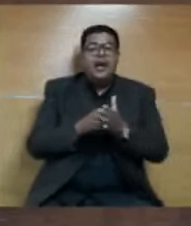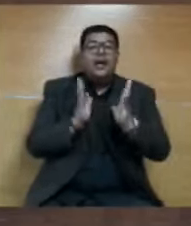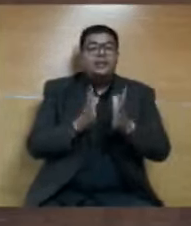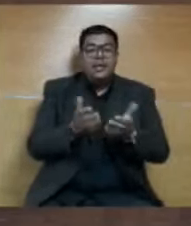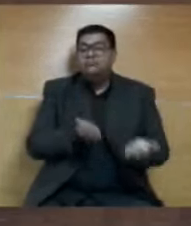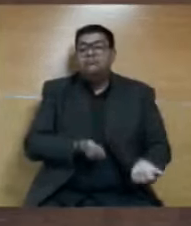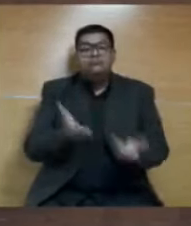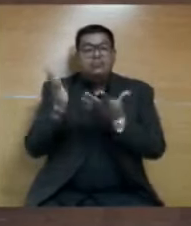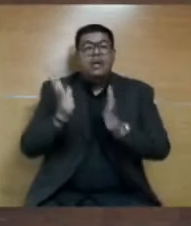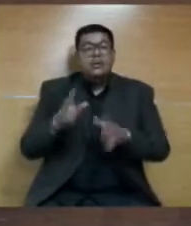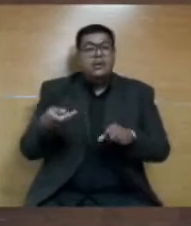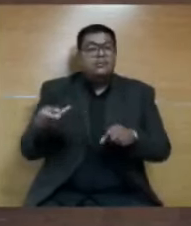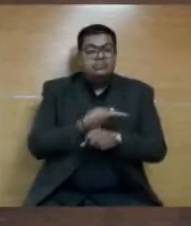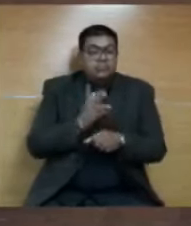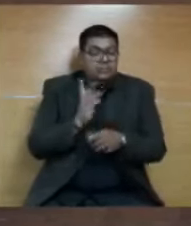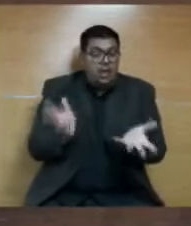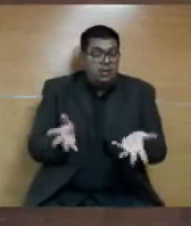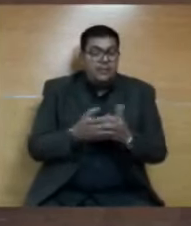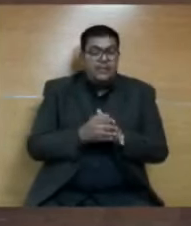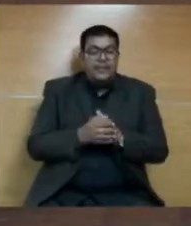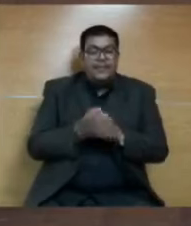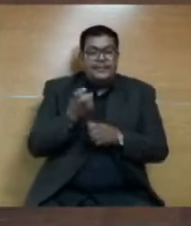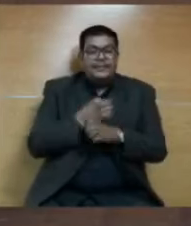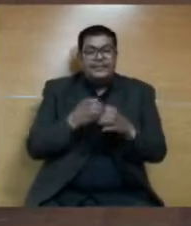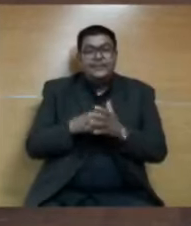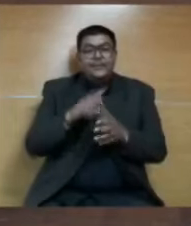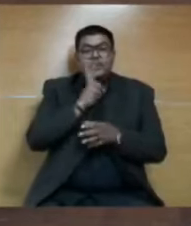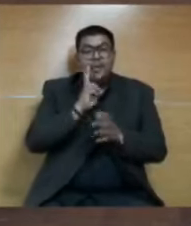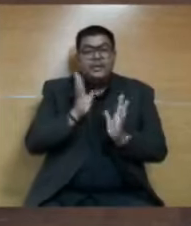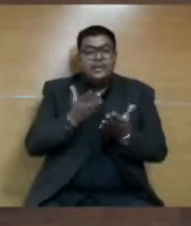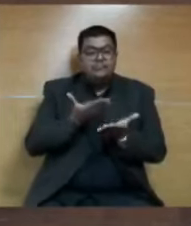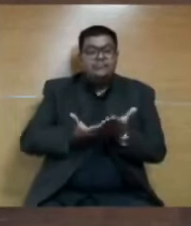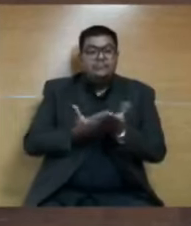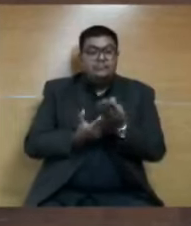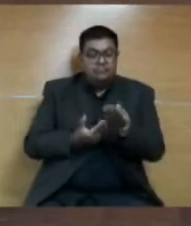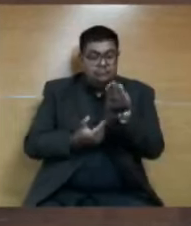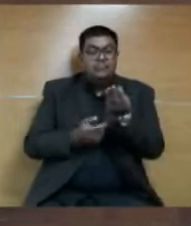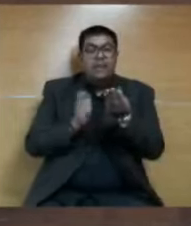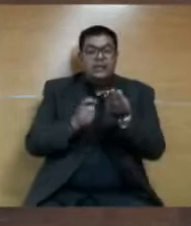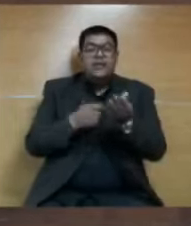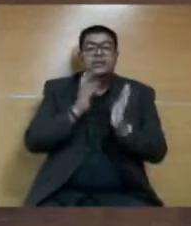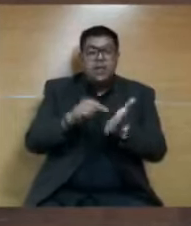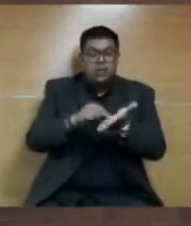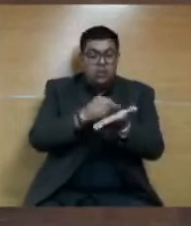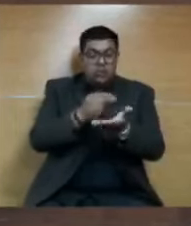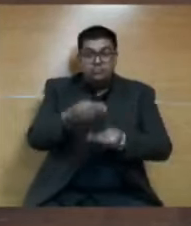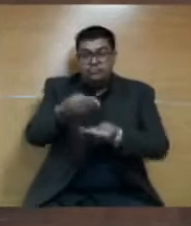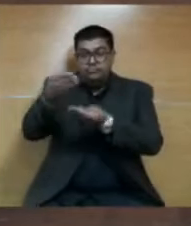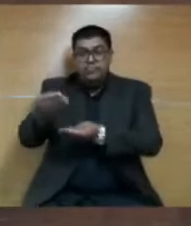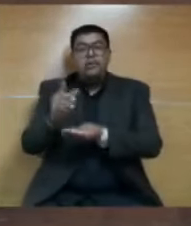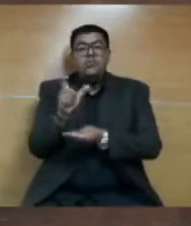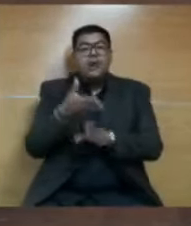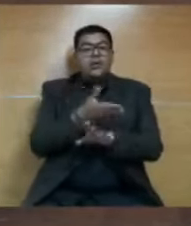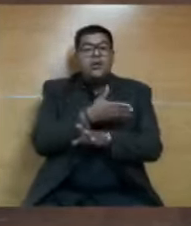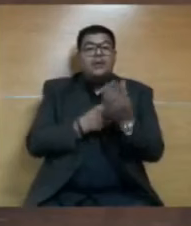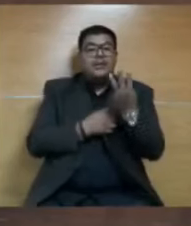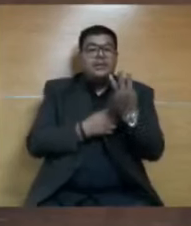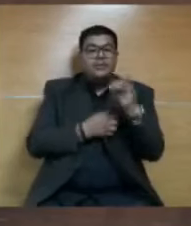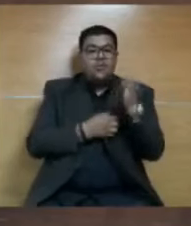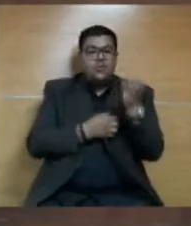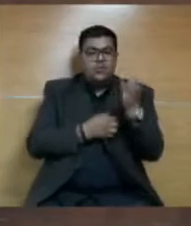sido entregados anteriormente. Obran constancias en el expediente de que dichos paquetes fueron entregados desde el 3 de junio.